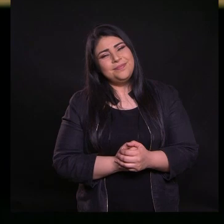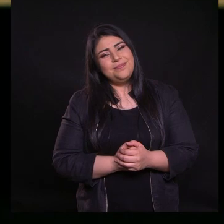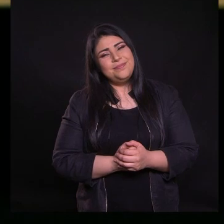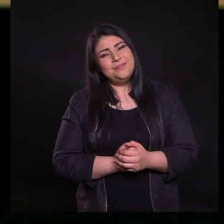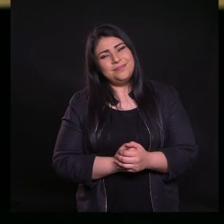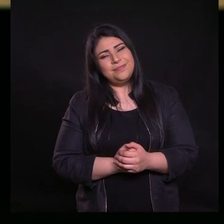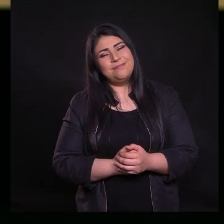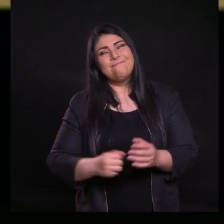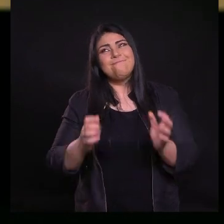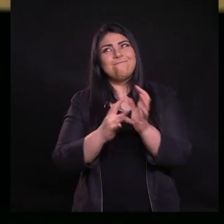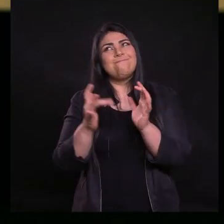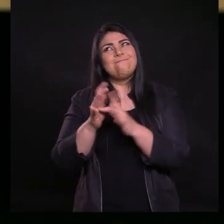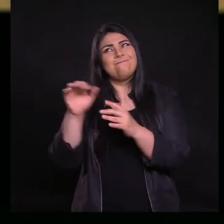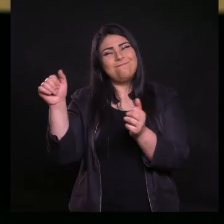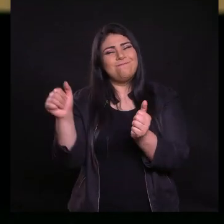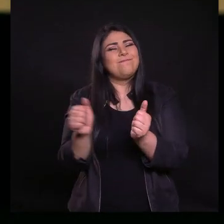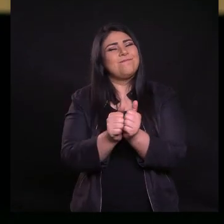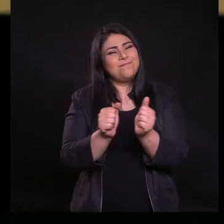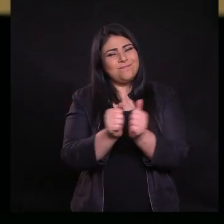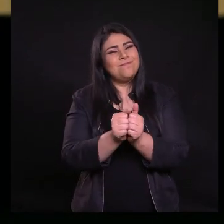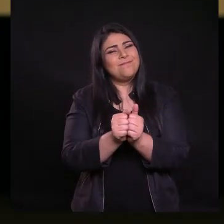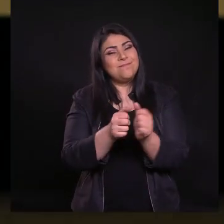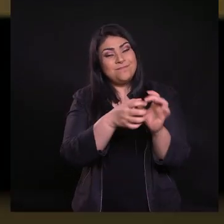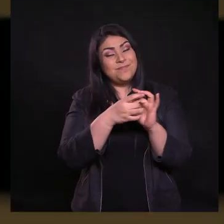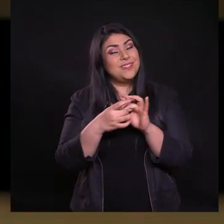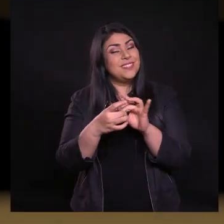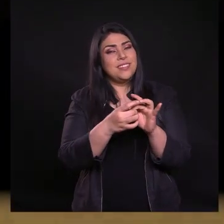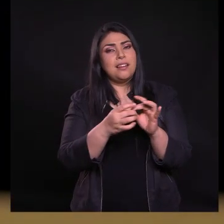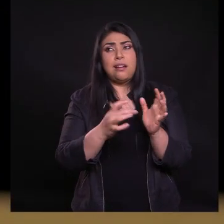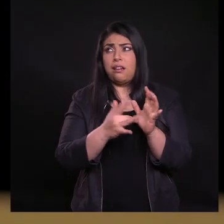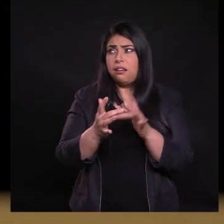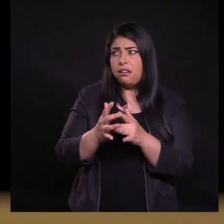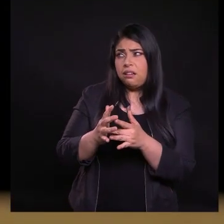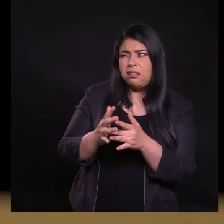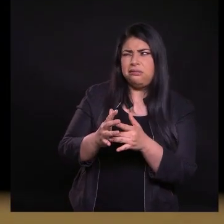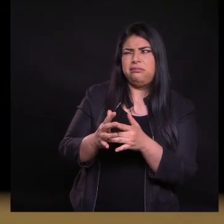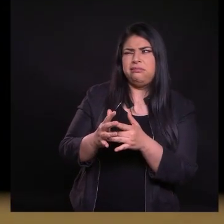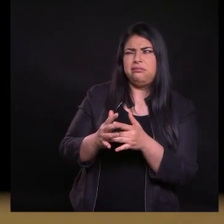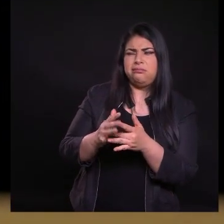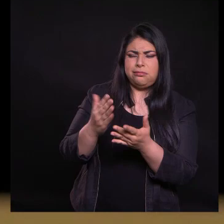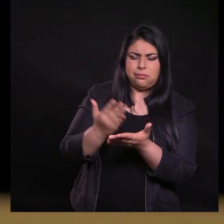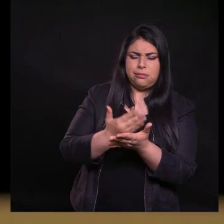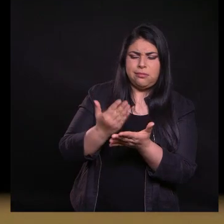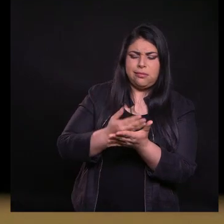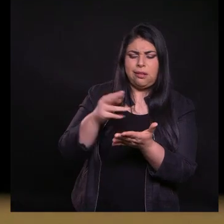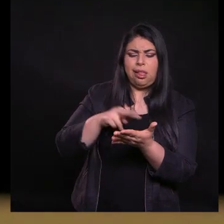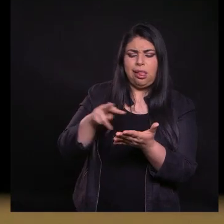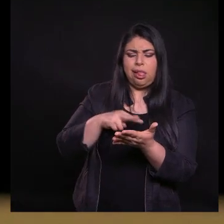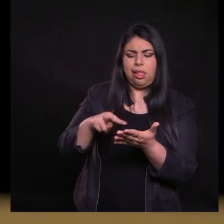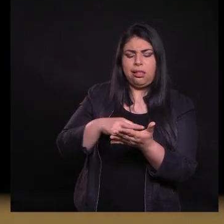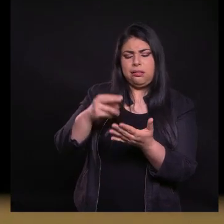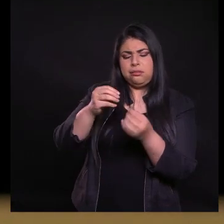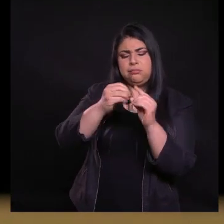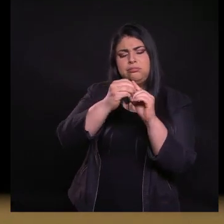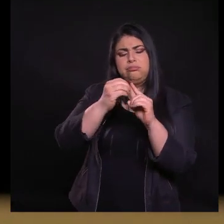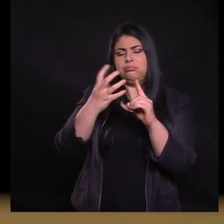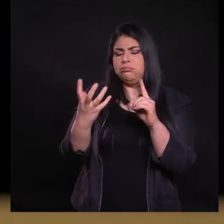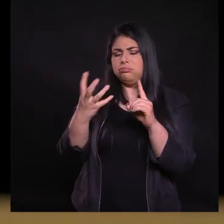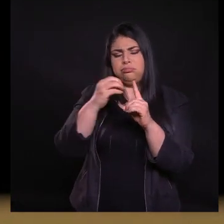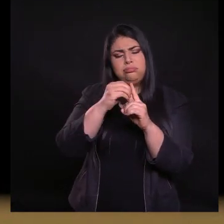sabes jesús no es una religión jesús no es una teoría jesús no es un concepto no